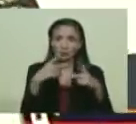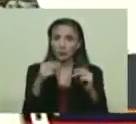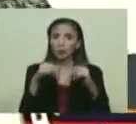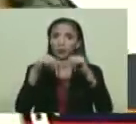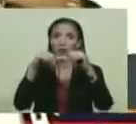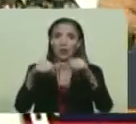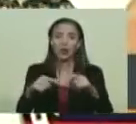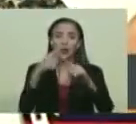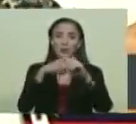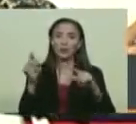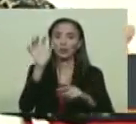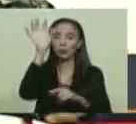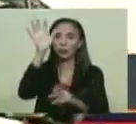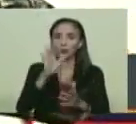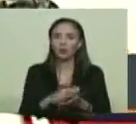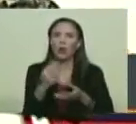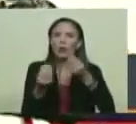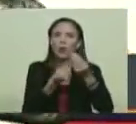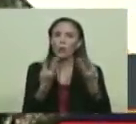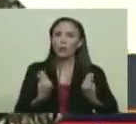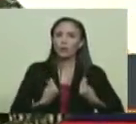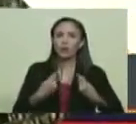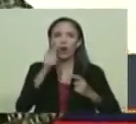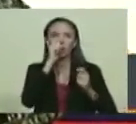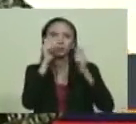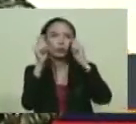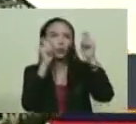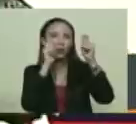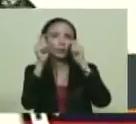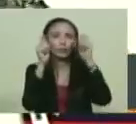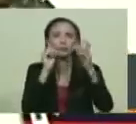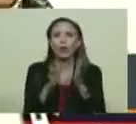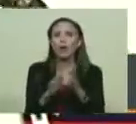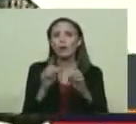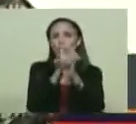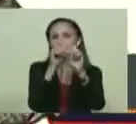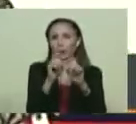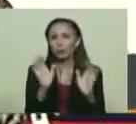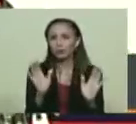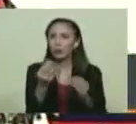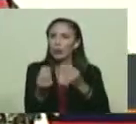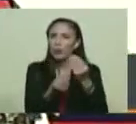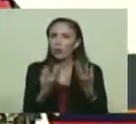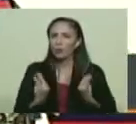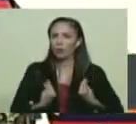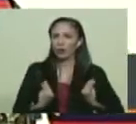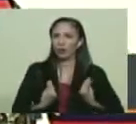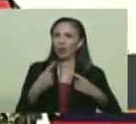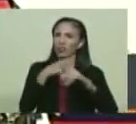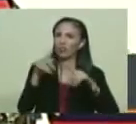¿Cómo vive en el exterior? De turista, ¿verdad? Pequeña pregunta, pues, la dejo ahí.